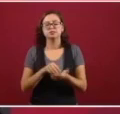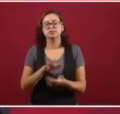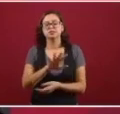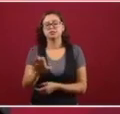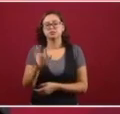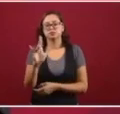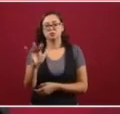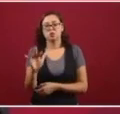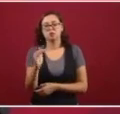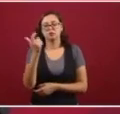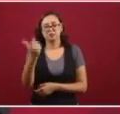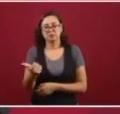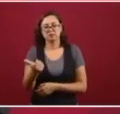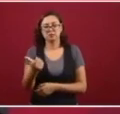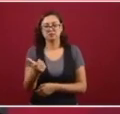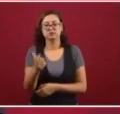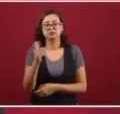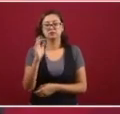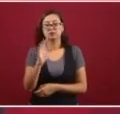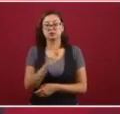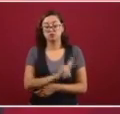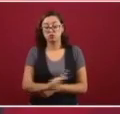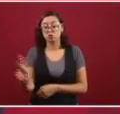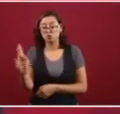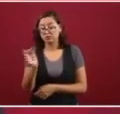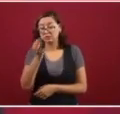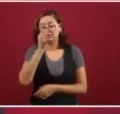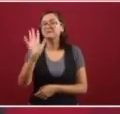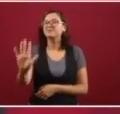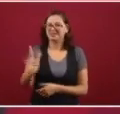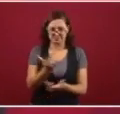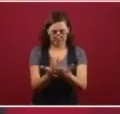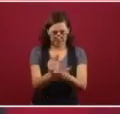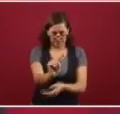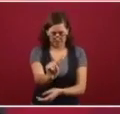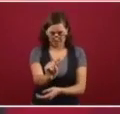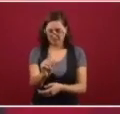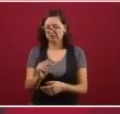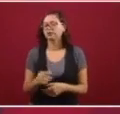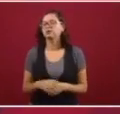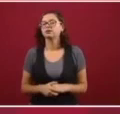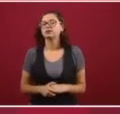2.550 pesos, todos, casi, permíteme.